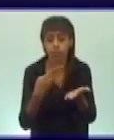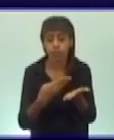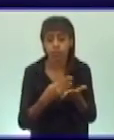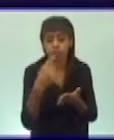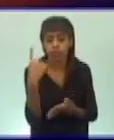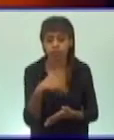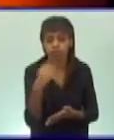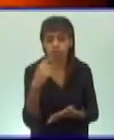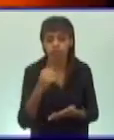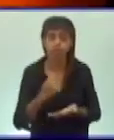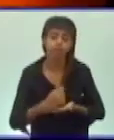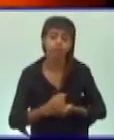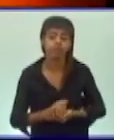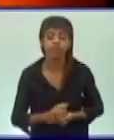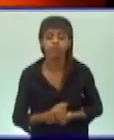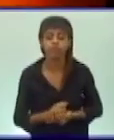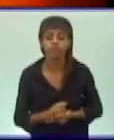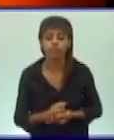primera actividad.